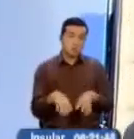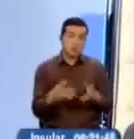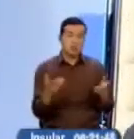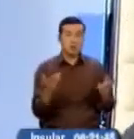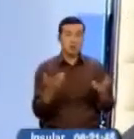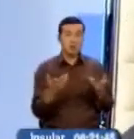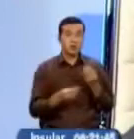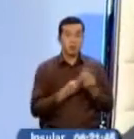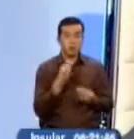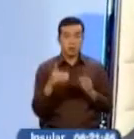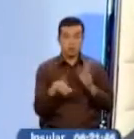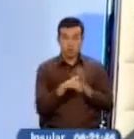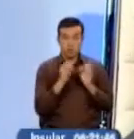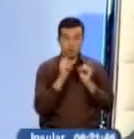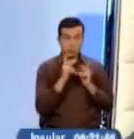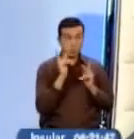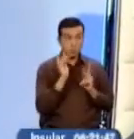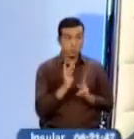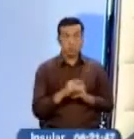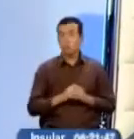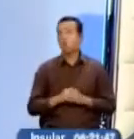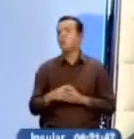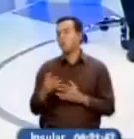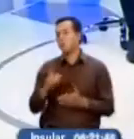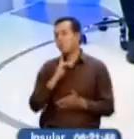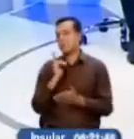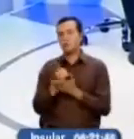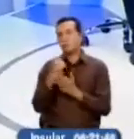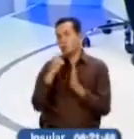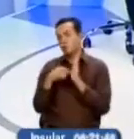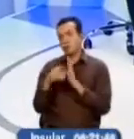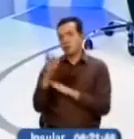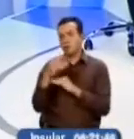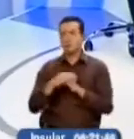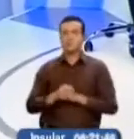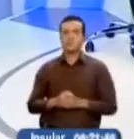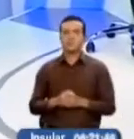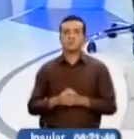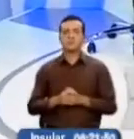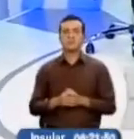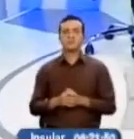la ley genera oportunidades pero pero por supuesto por ejemplo